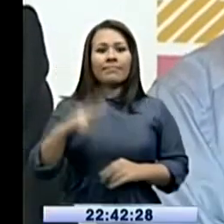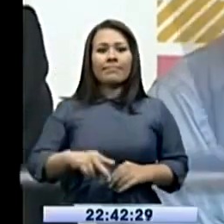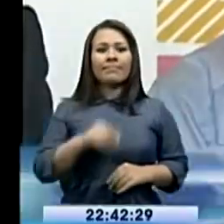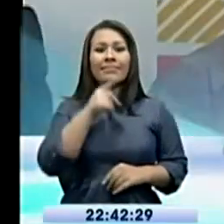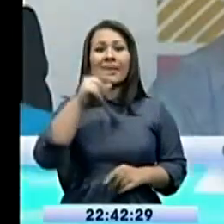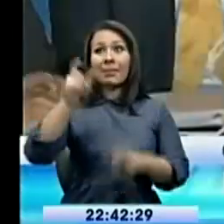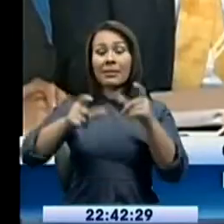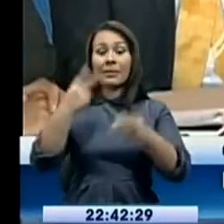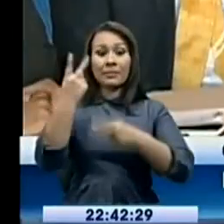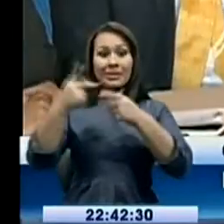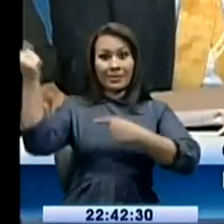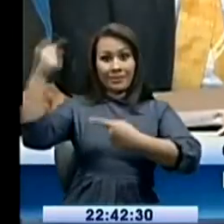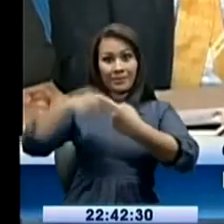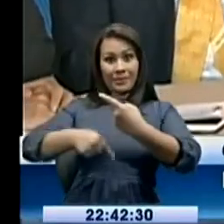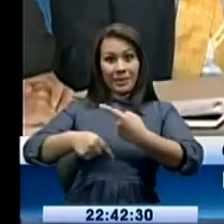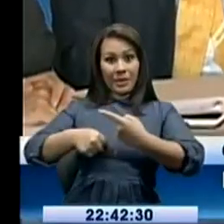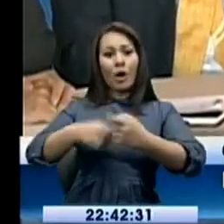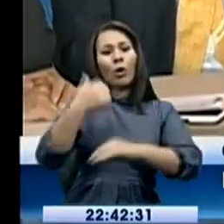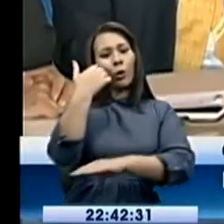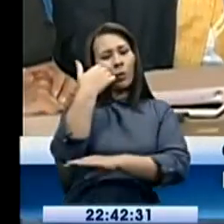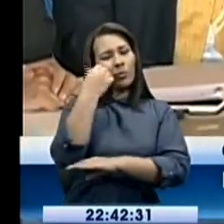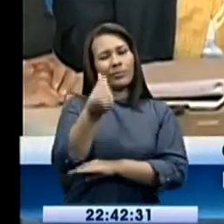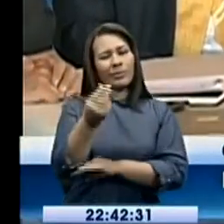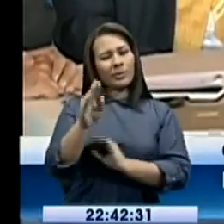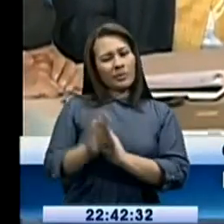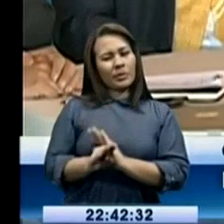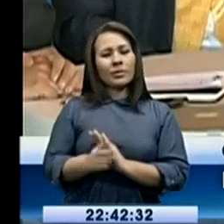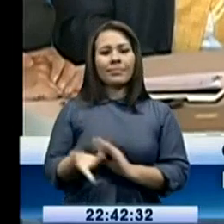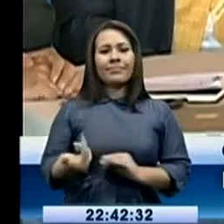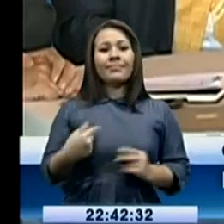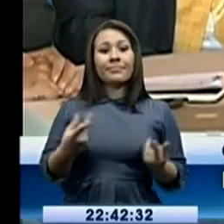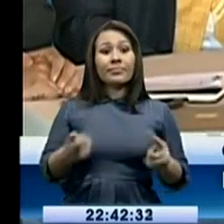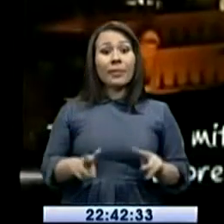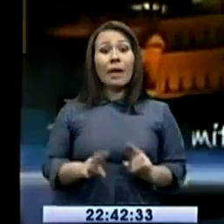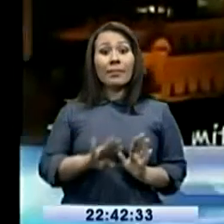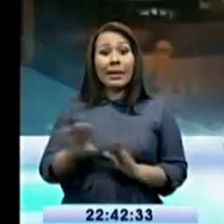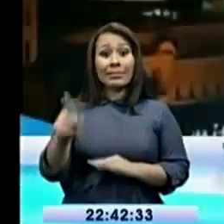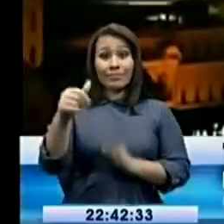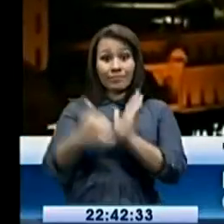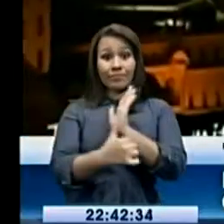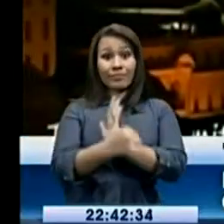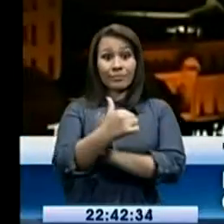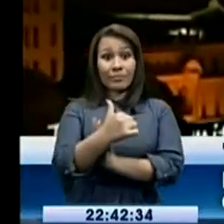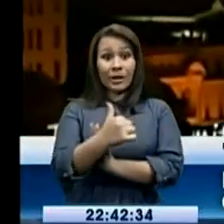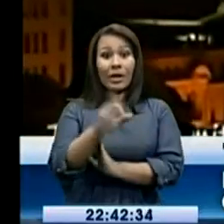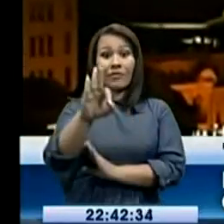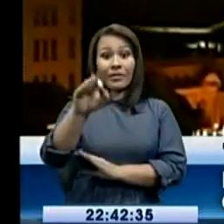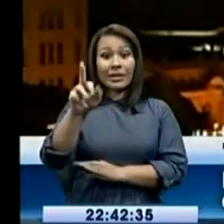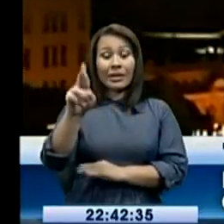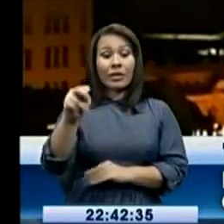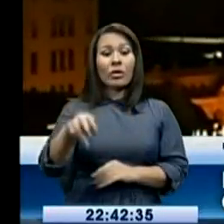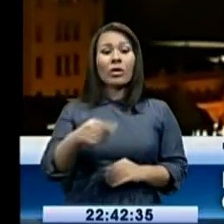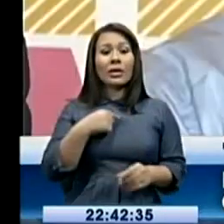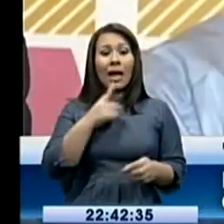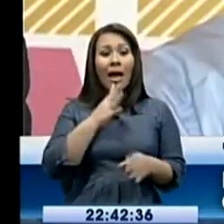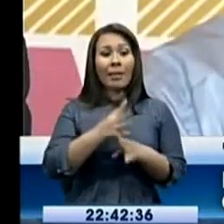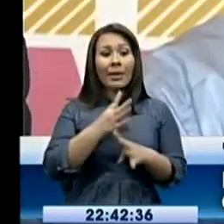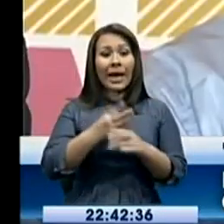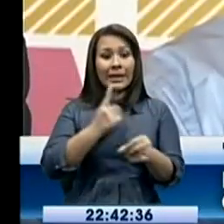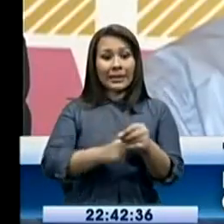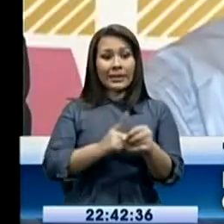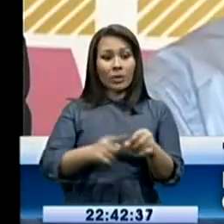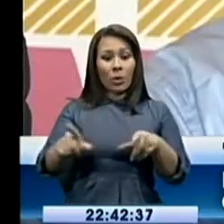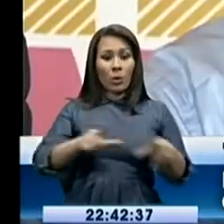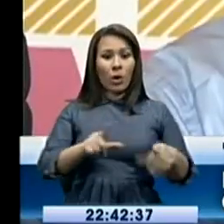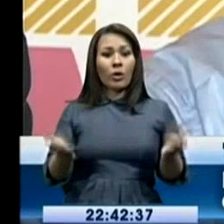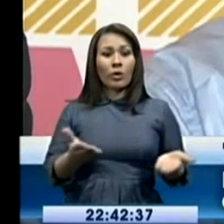de visitantes. El ministro de Turismo, Fernando Alvarado, destaca la importancia de que Quito sea la sede de Hábitat 3. Porque se